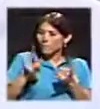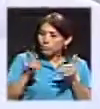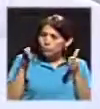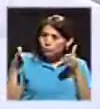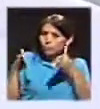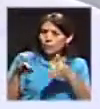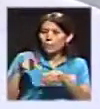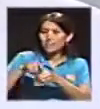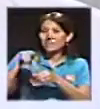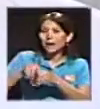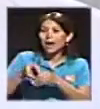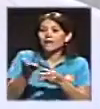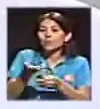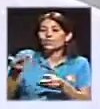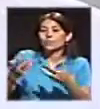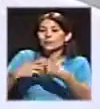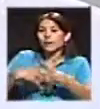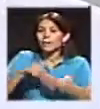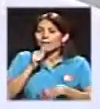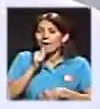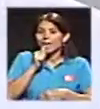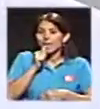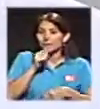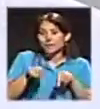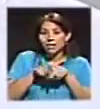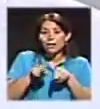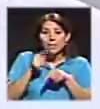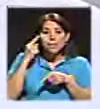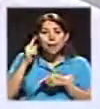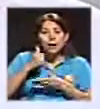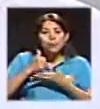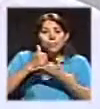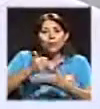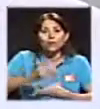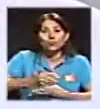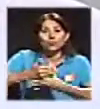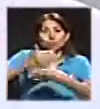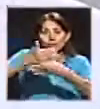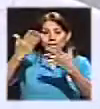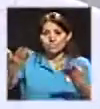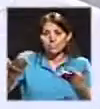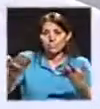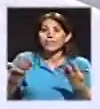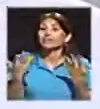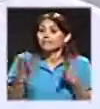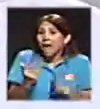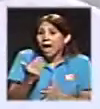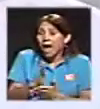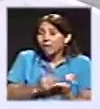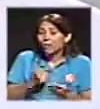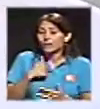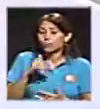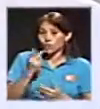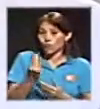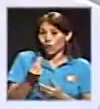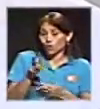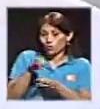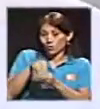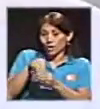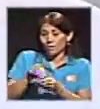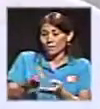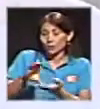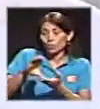en emisores de infraestructura. Ya hay algo de eso. O sea, los fondos de pensiones hoy parcialmente se utilizan para financiar, por